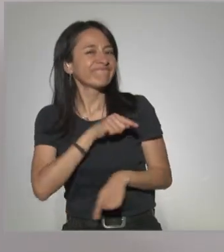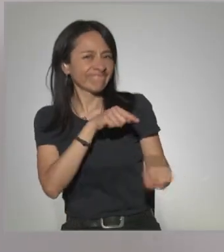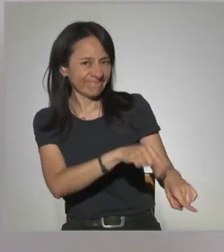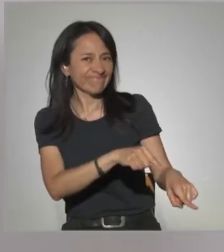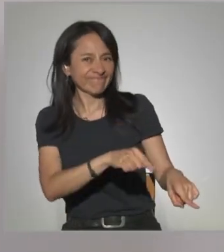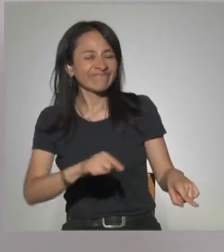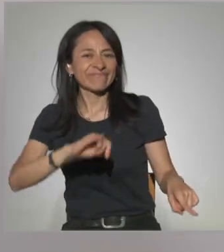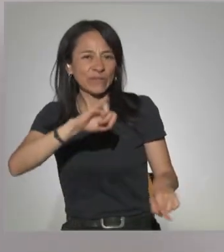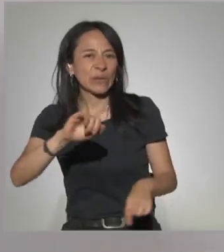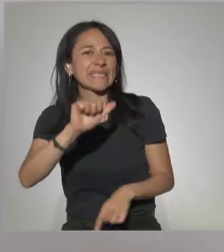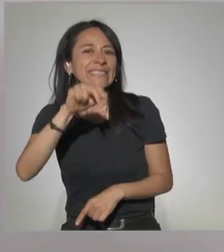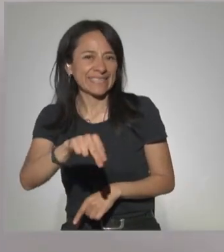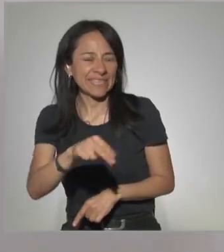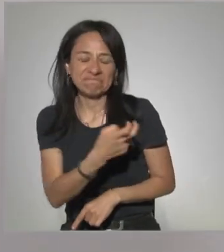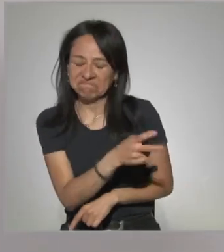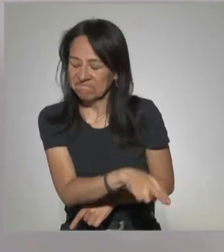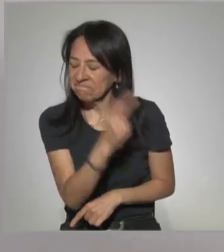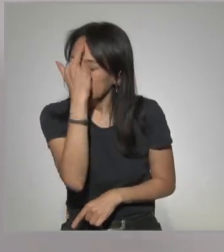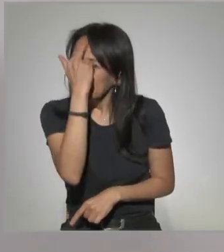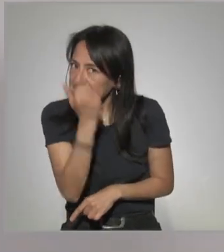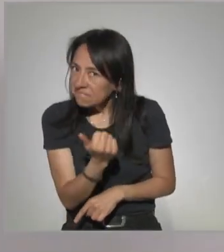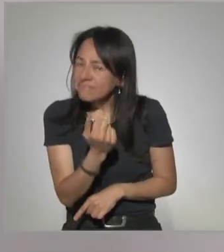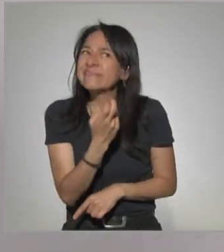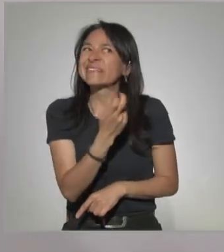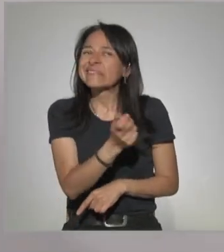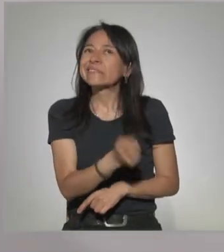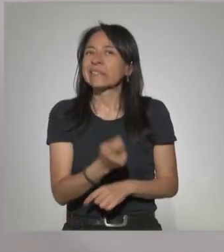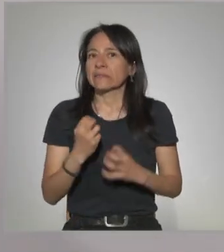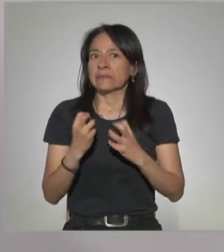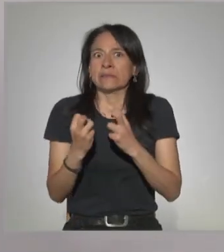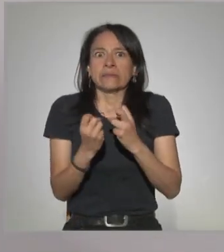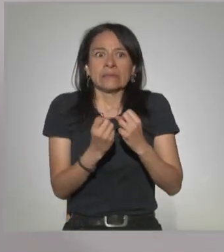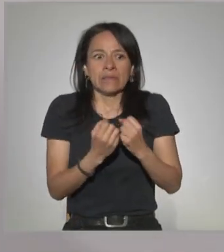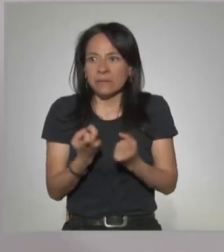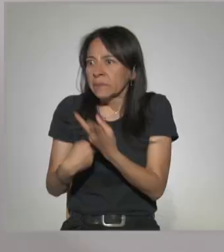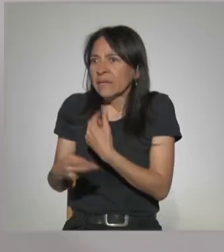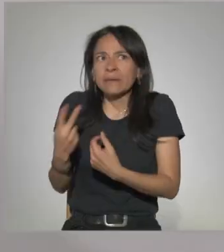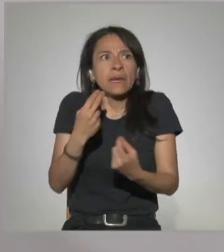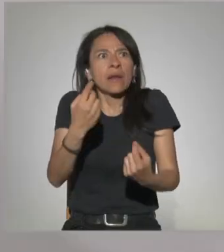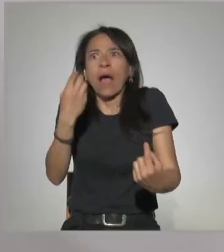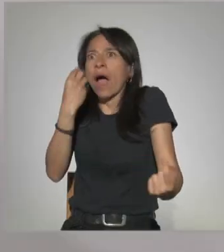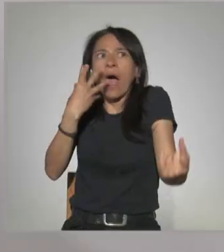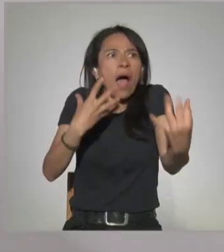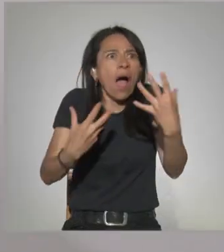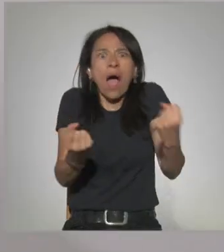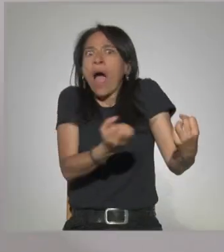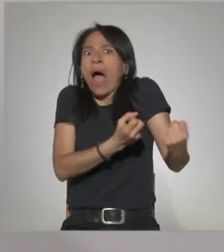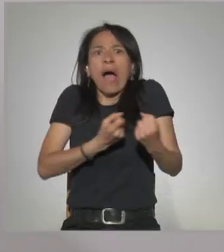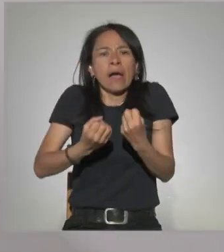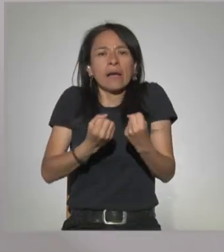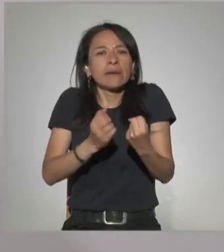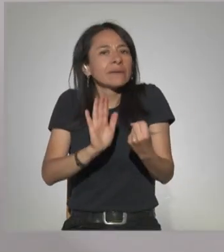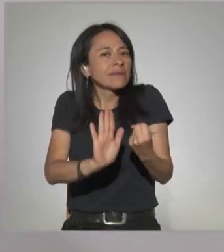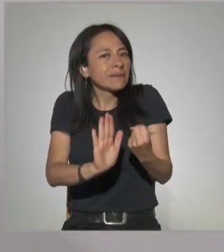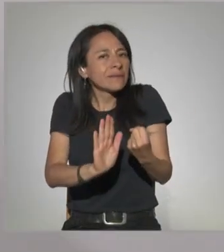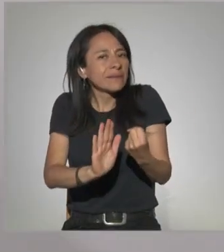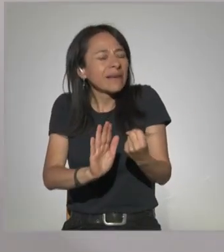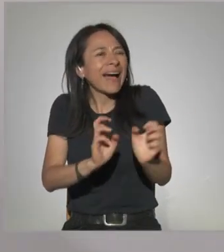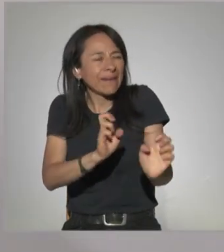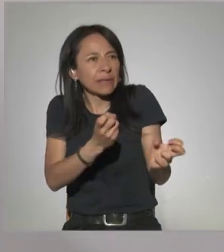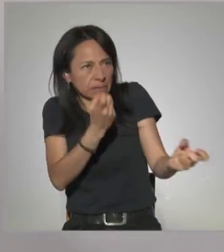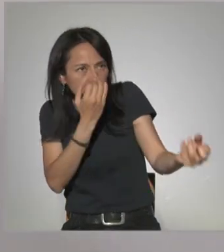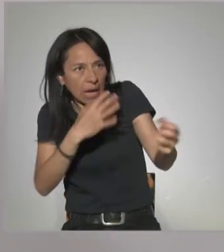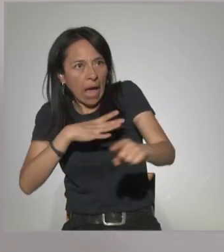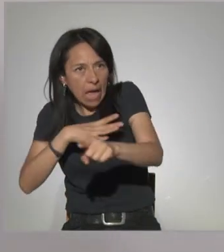entonces estamos hablando más que de estresores, de la forma como respondemos ante los